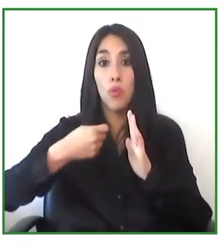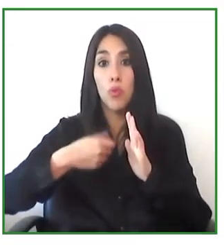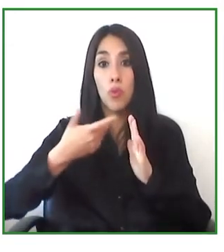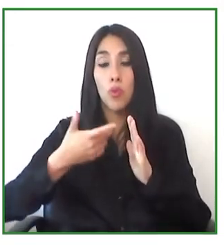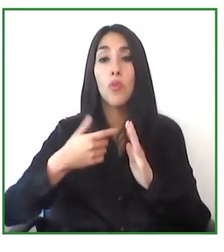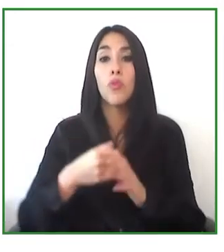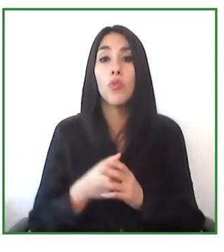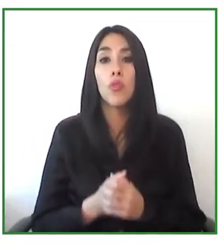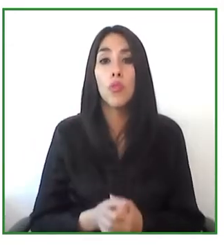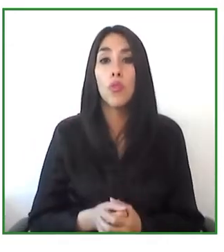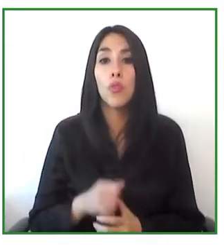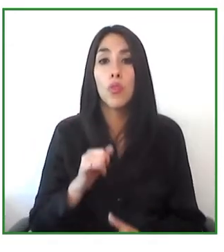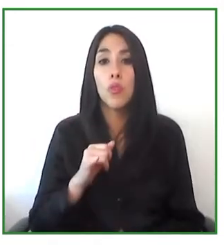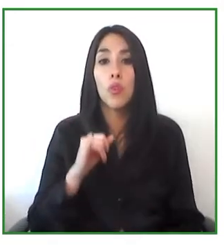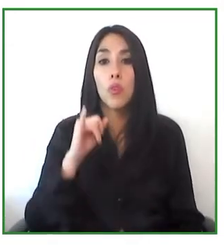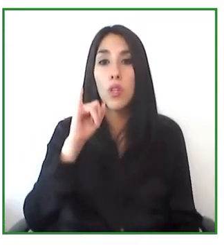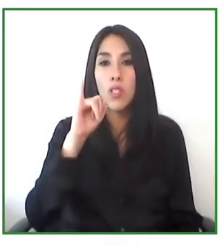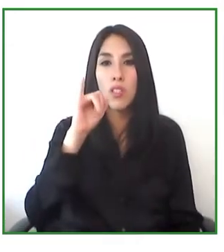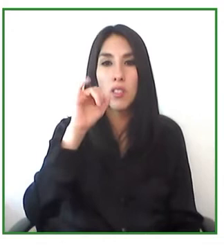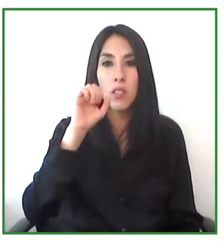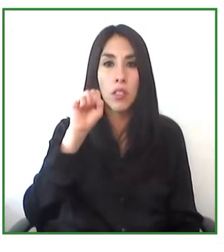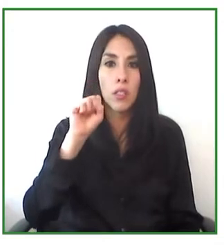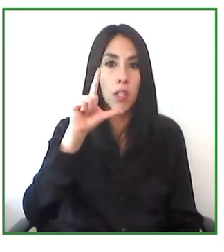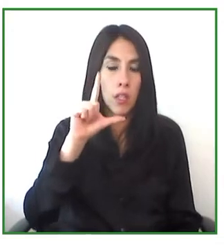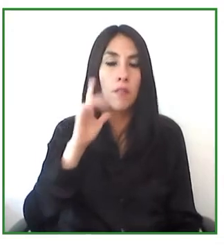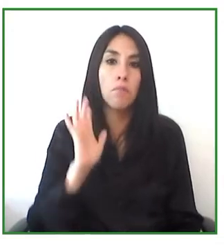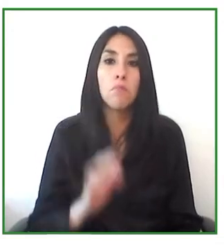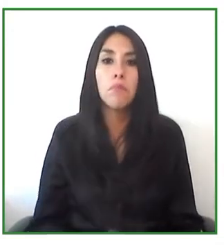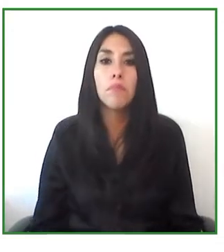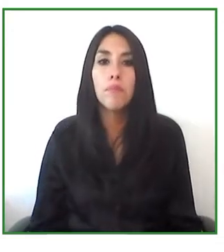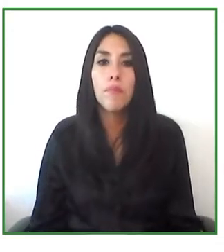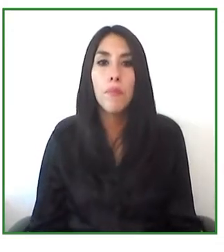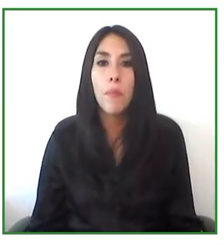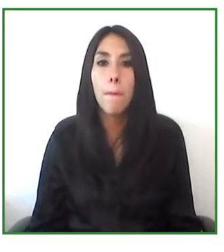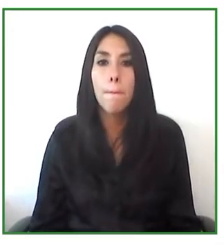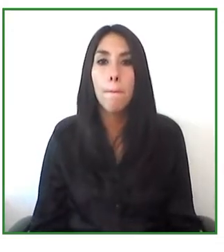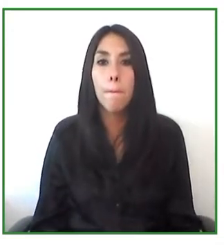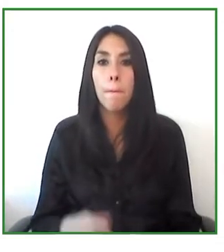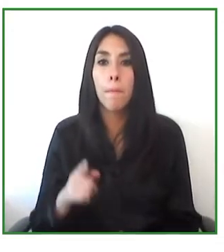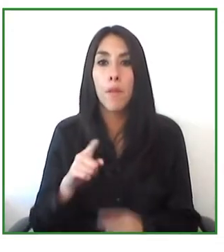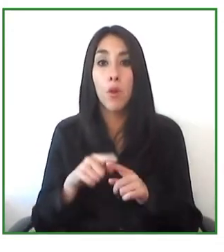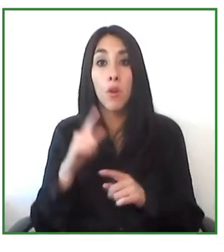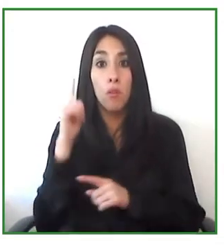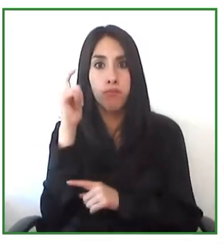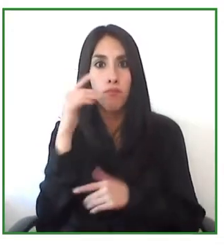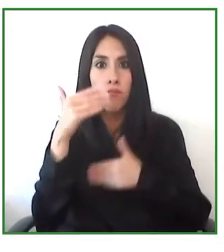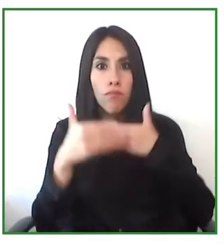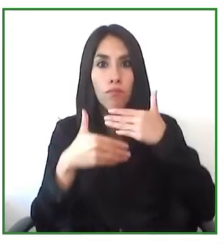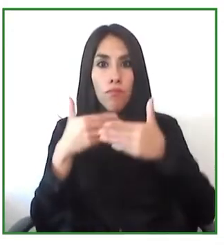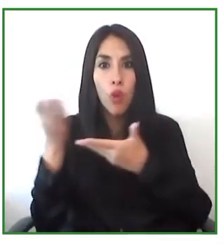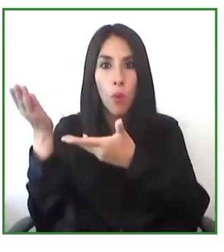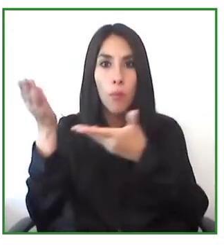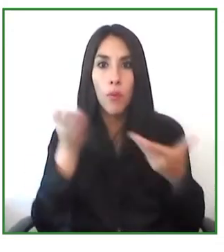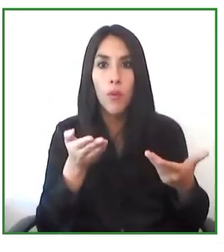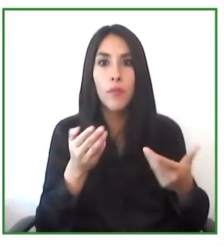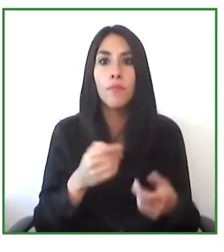Empezamos a traer nuestra tecnología para otros